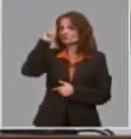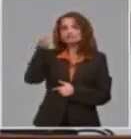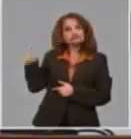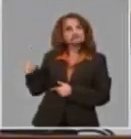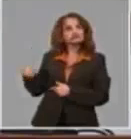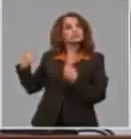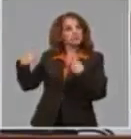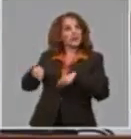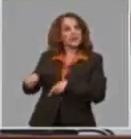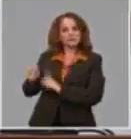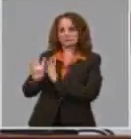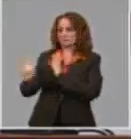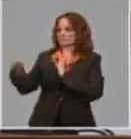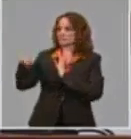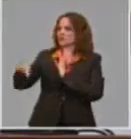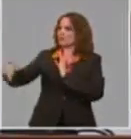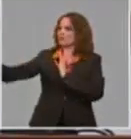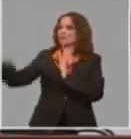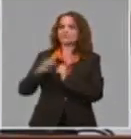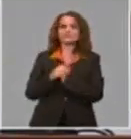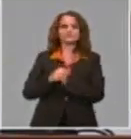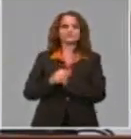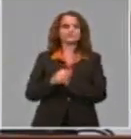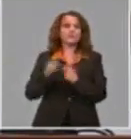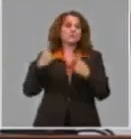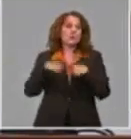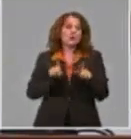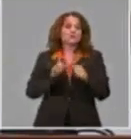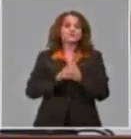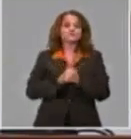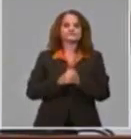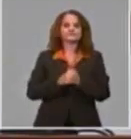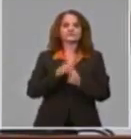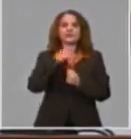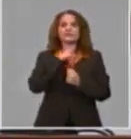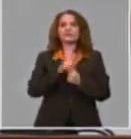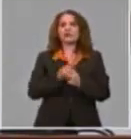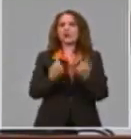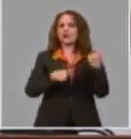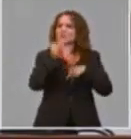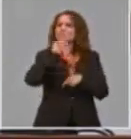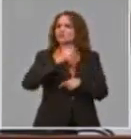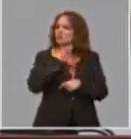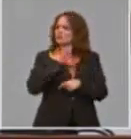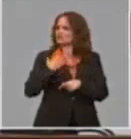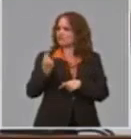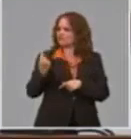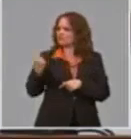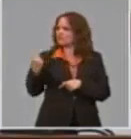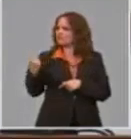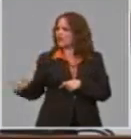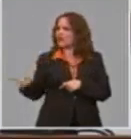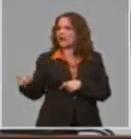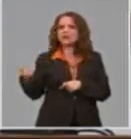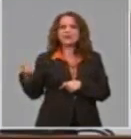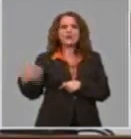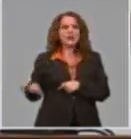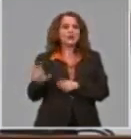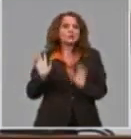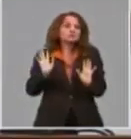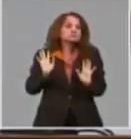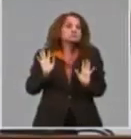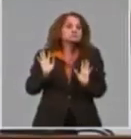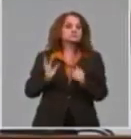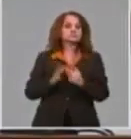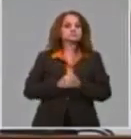porque hay un grupo de gente que pueden tener los deseos de pagar más caro el producto que